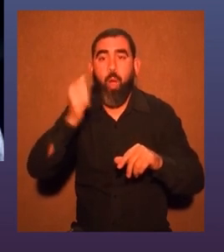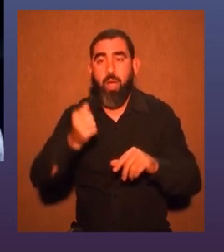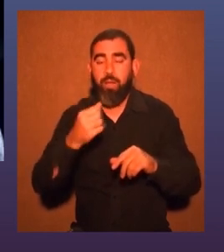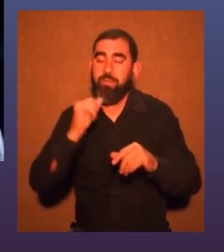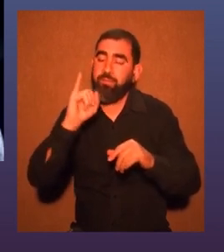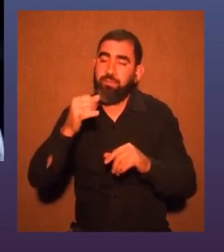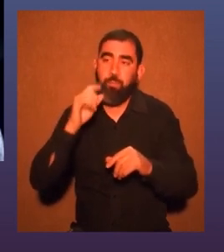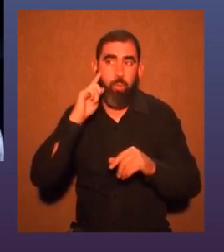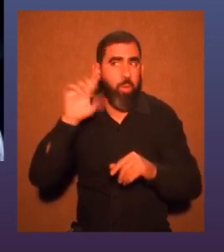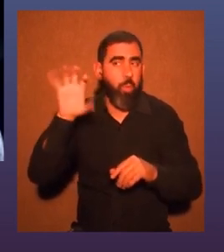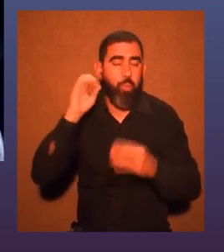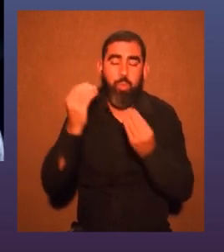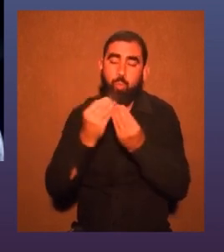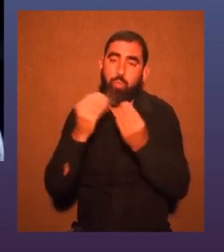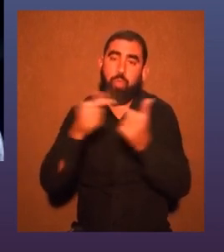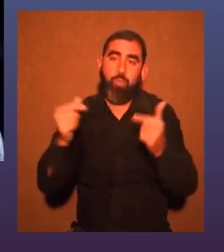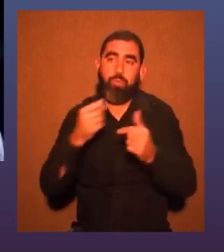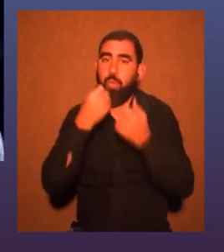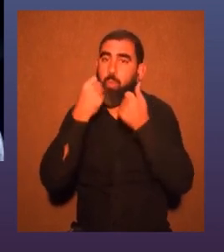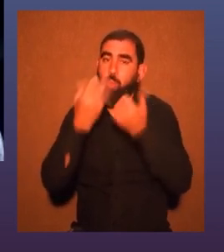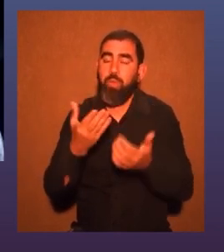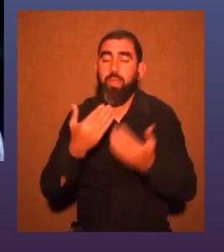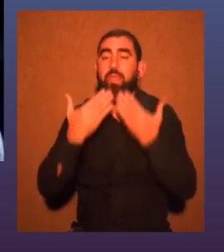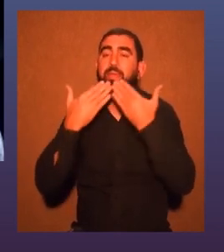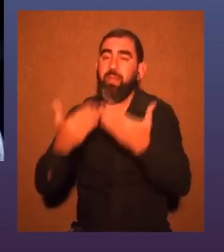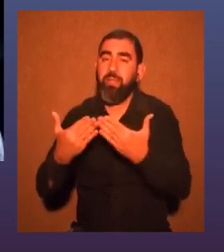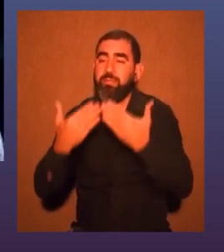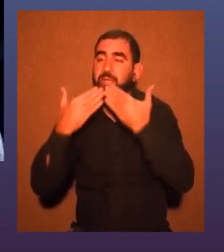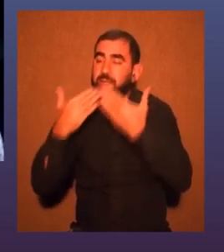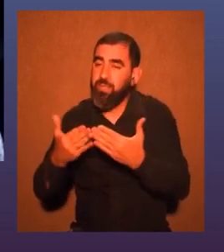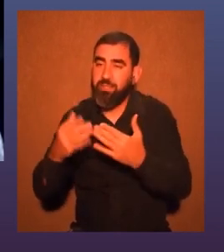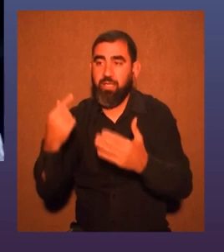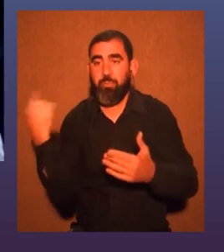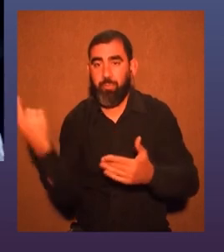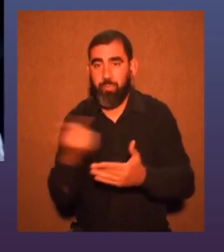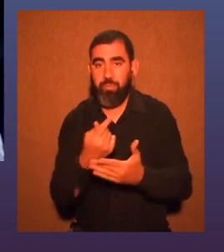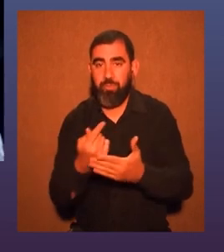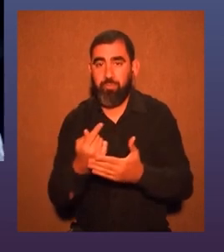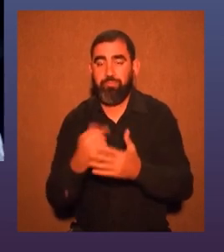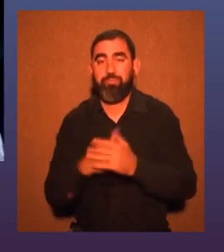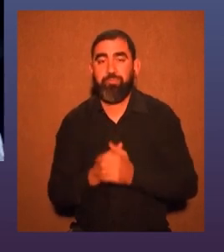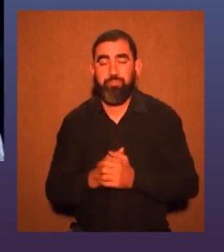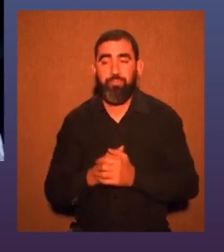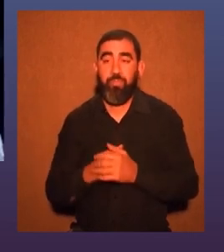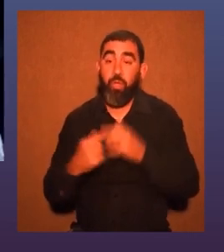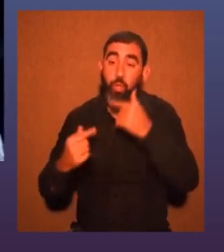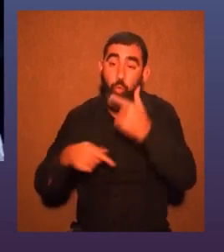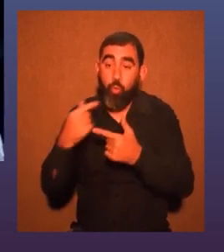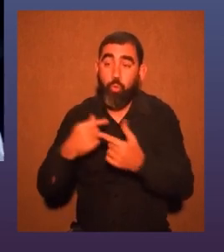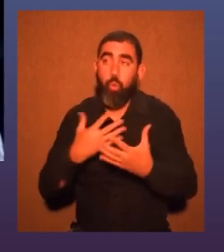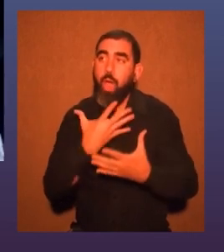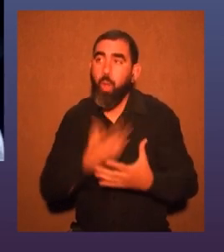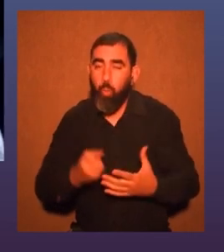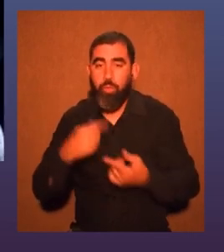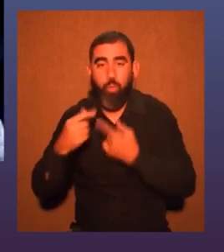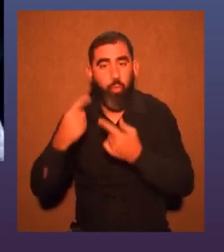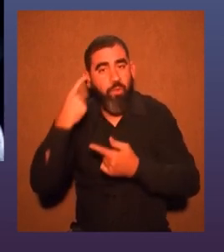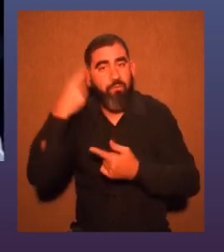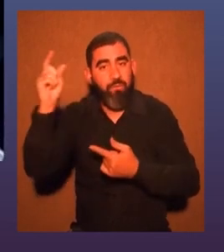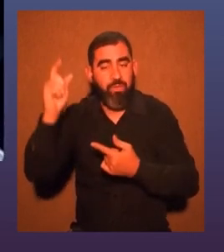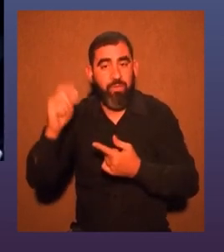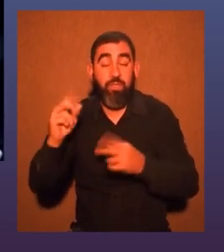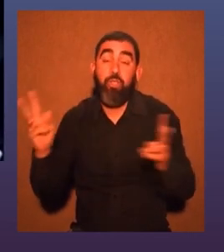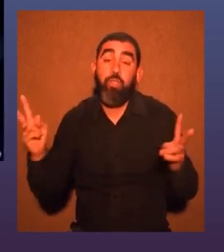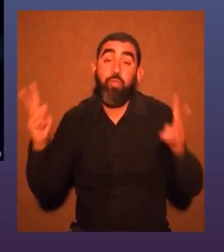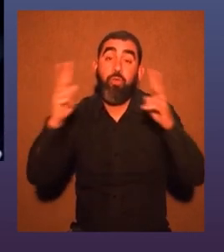escuchado tanta cosa buena, y gracias, gracias, y sigan. Okay. Siguen angustiándose y creando, y bueno,